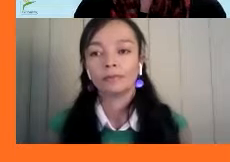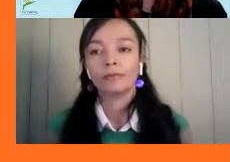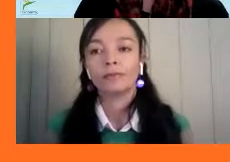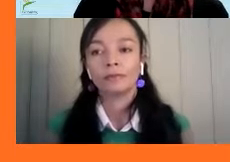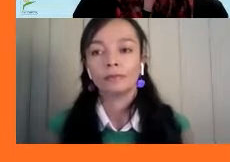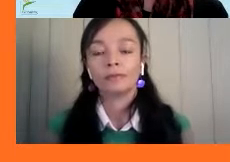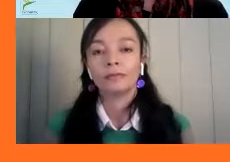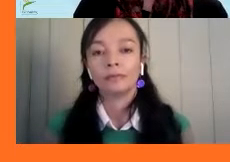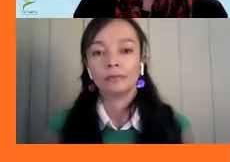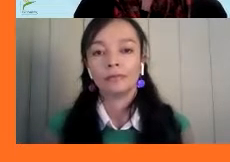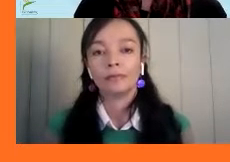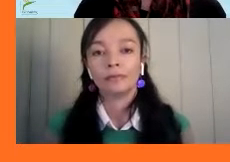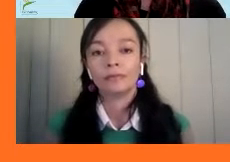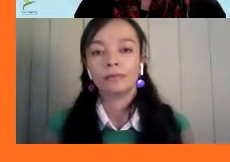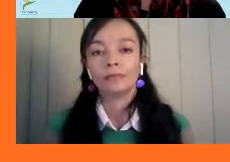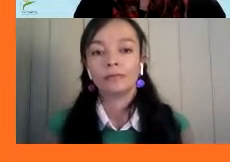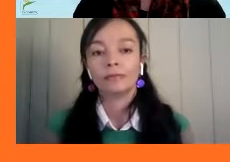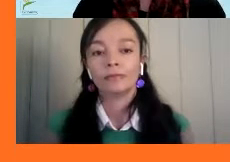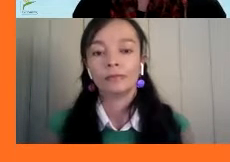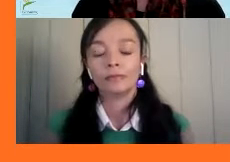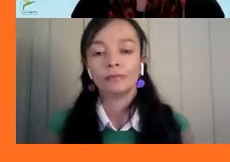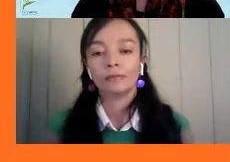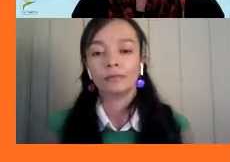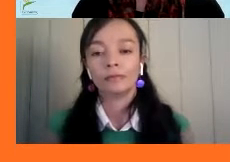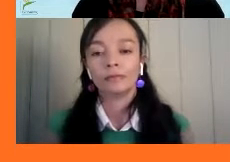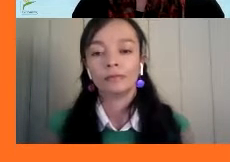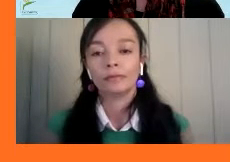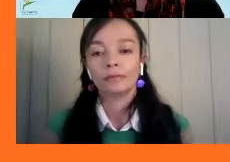años. Y vamos a cambiar.